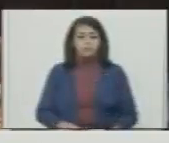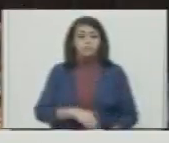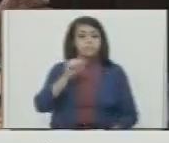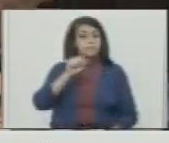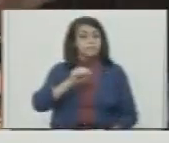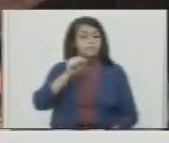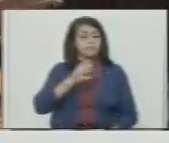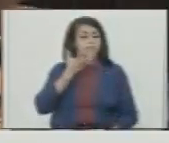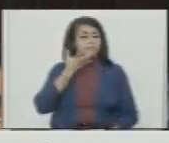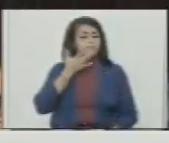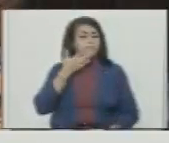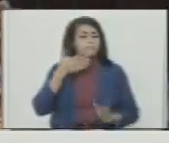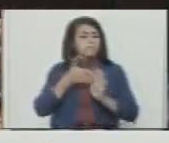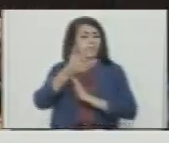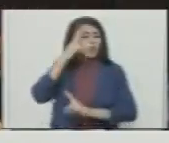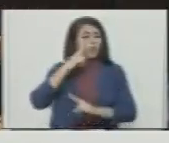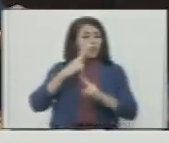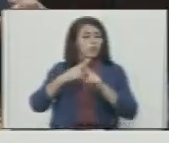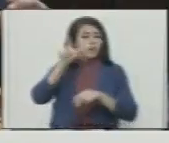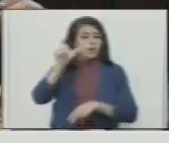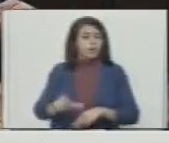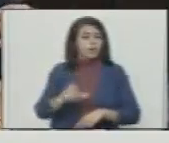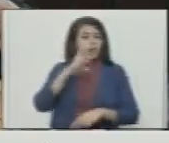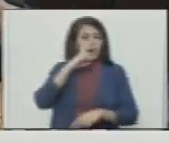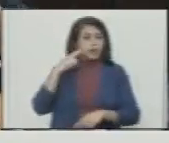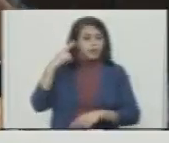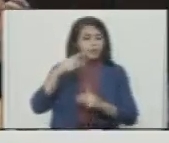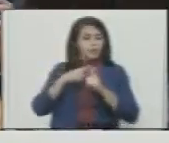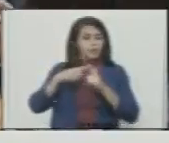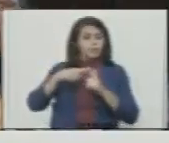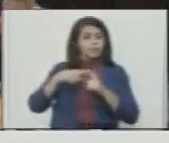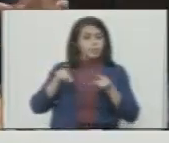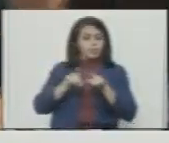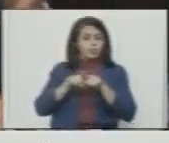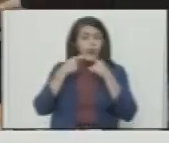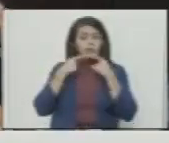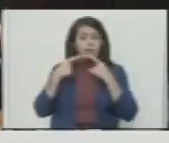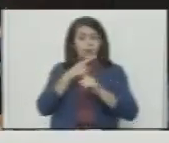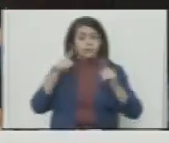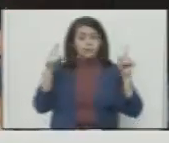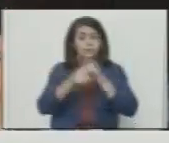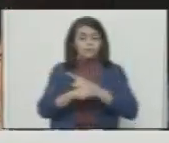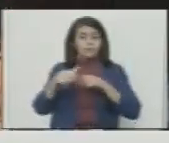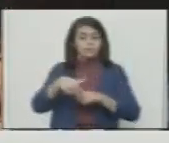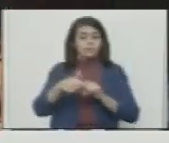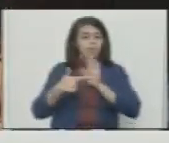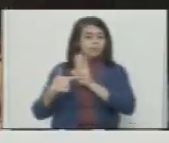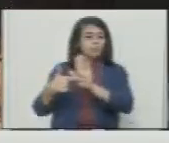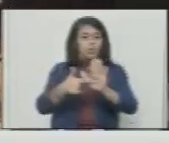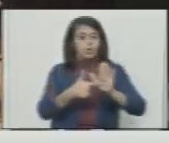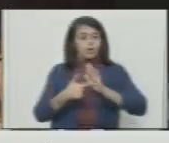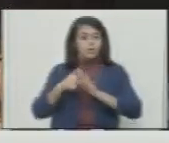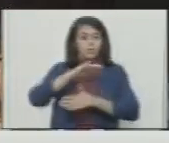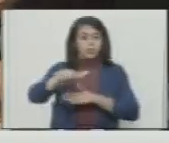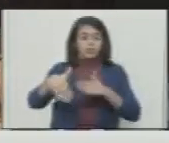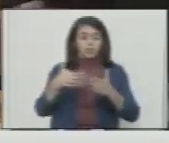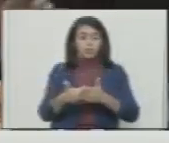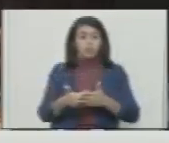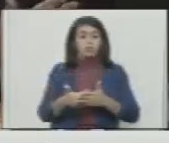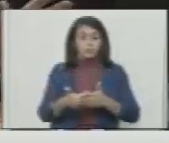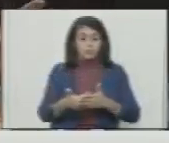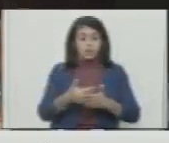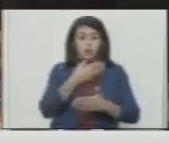Si se trata de honrar a Rivas para, como merece, convertirlo en un referente para